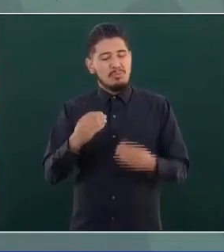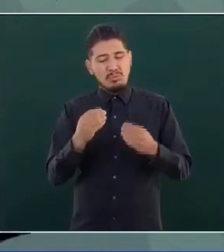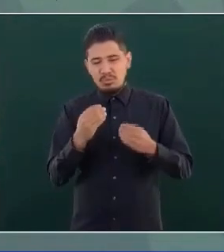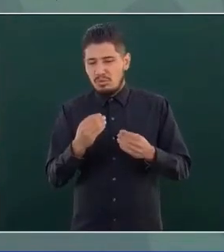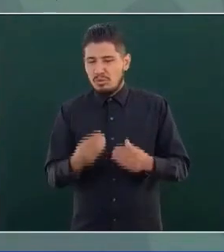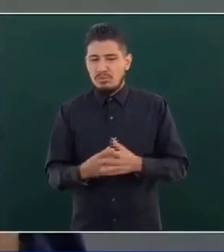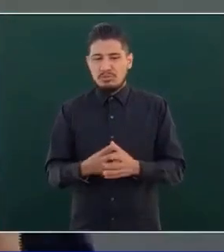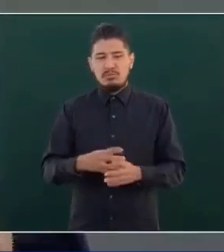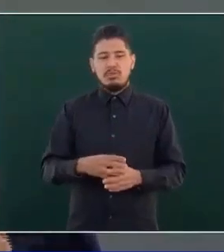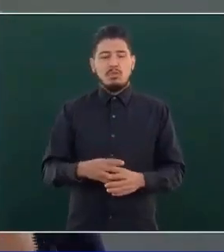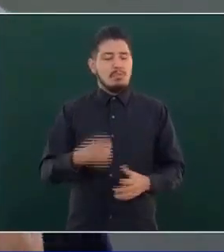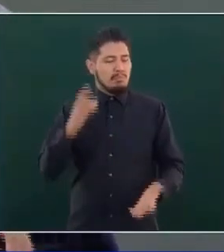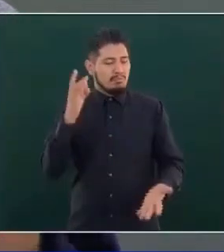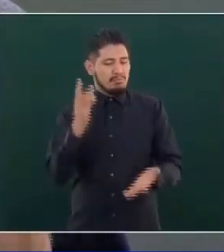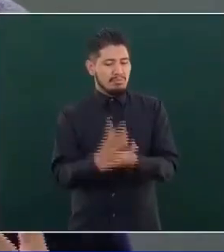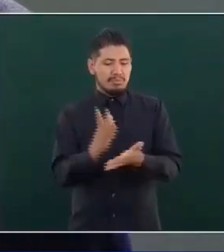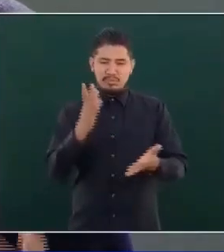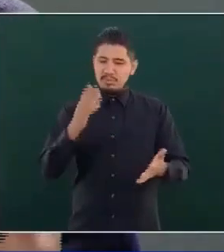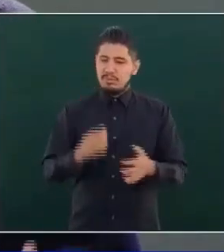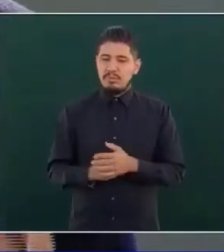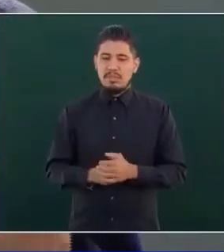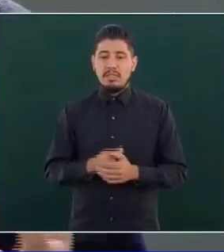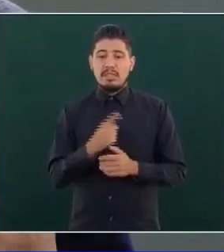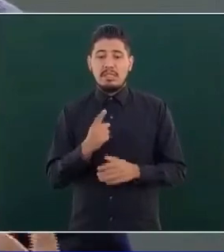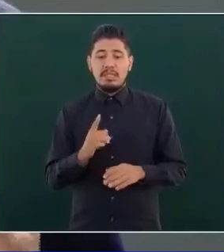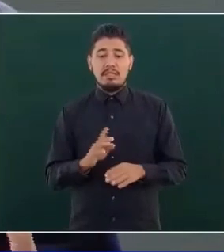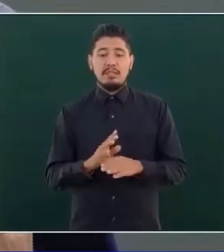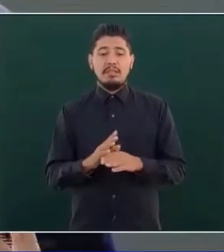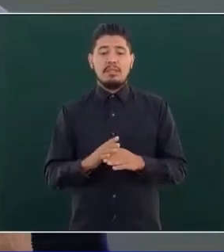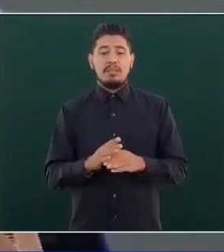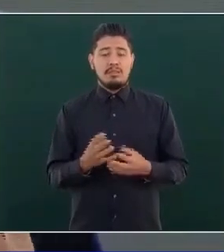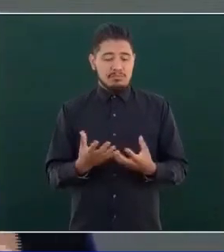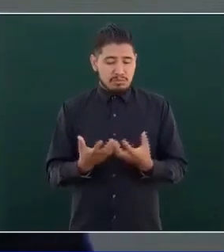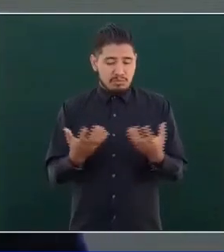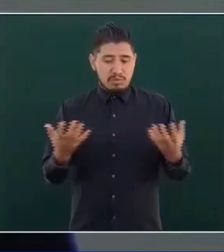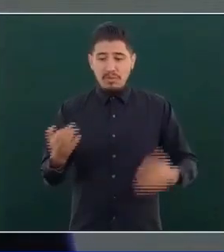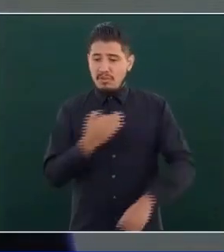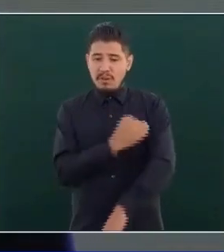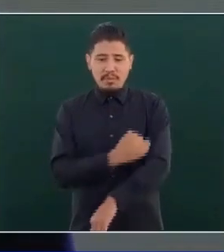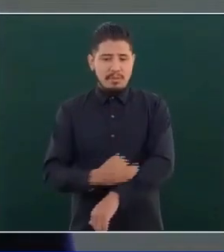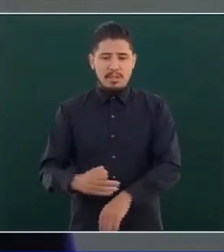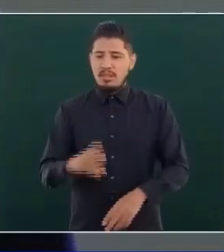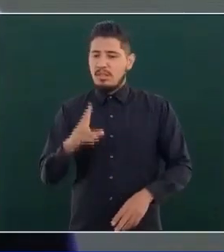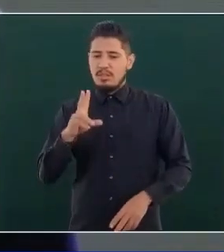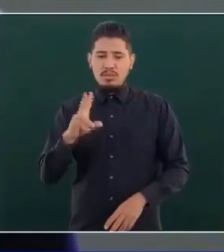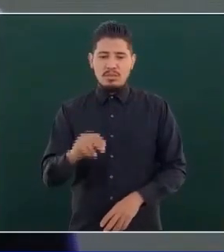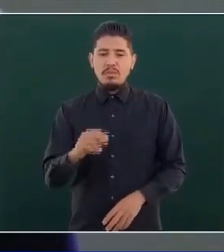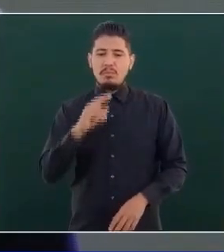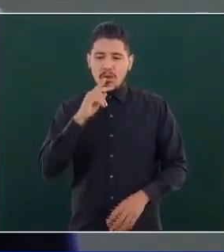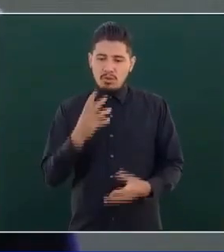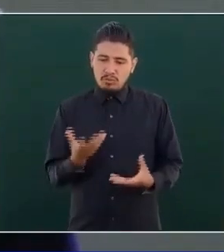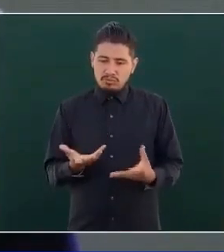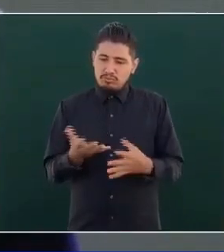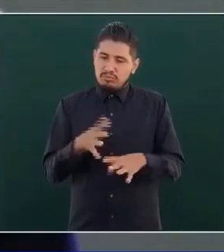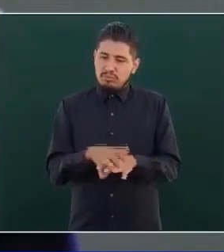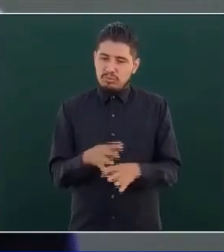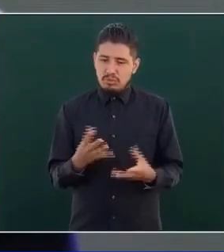extraordinario, único. Por eso hay que evitar la desintegración de las familias.